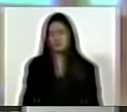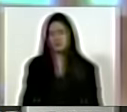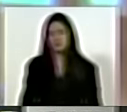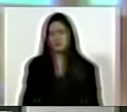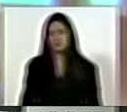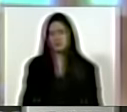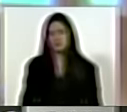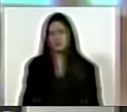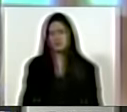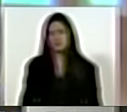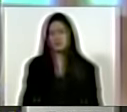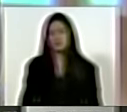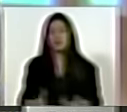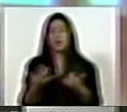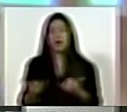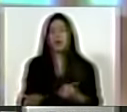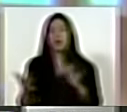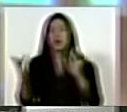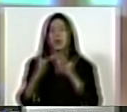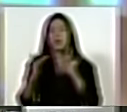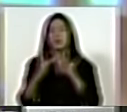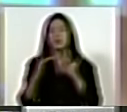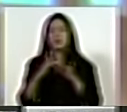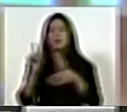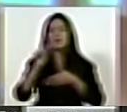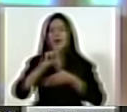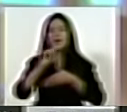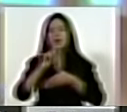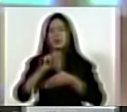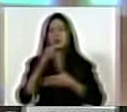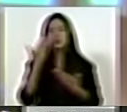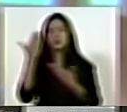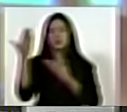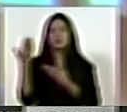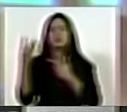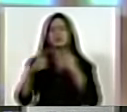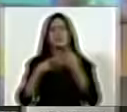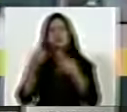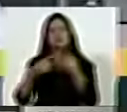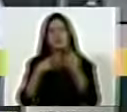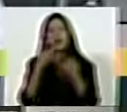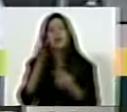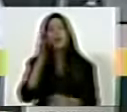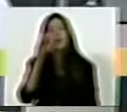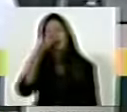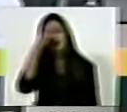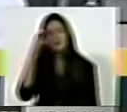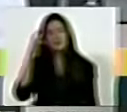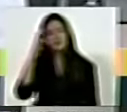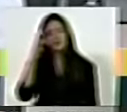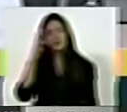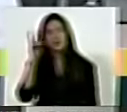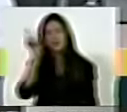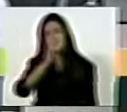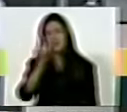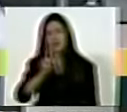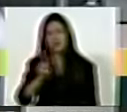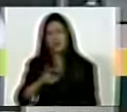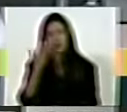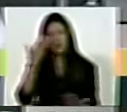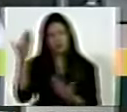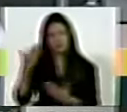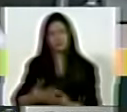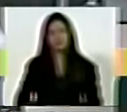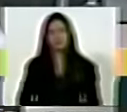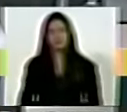Bien, a esta hora establecemos enlace con la señora hermana Telesur. Interviene la canciller de República Bolivariana de Venezuela, Delcy